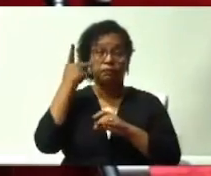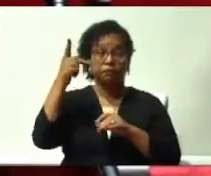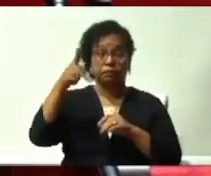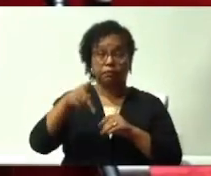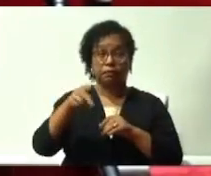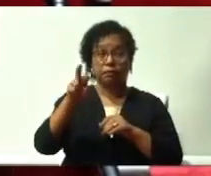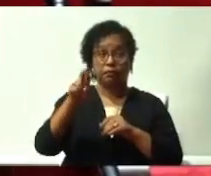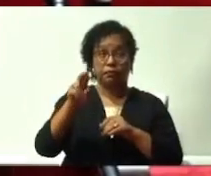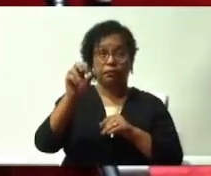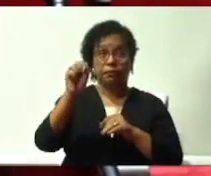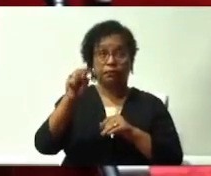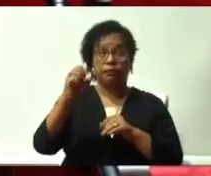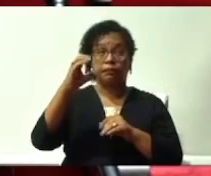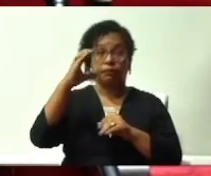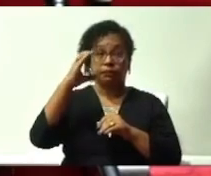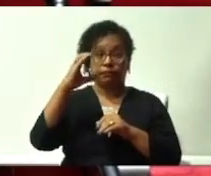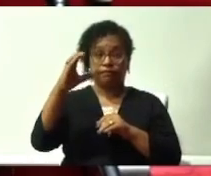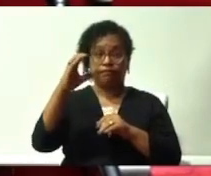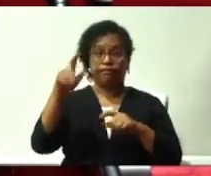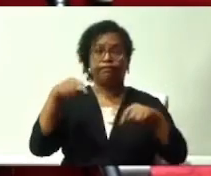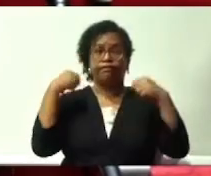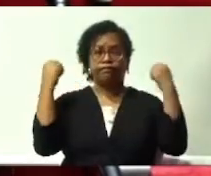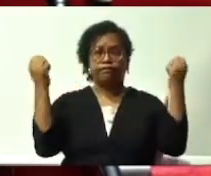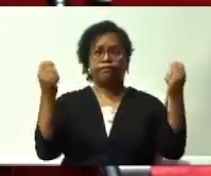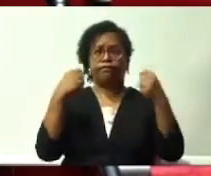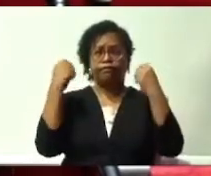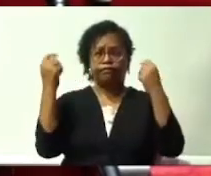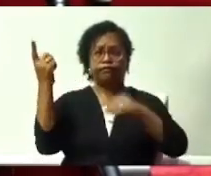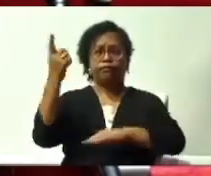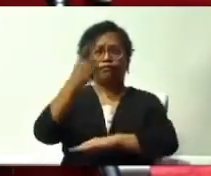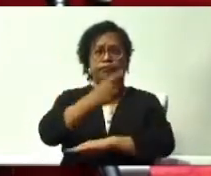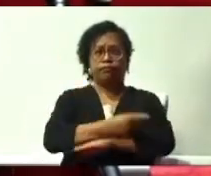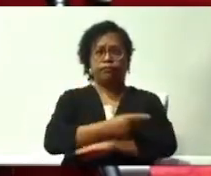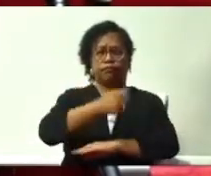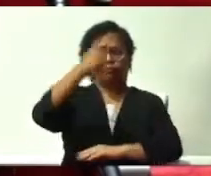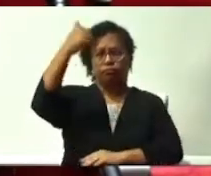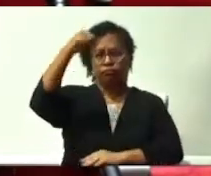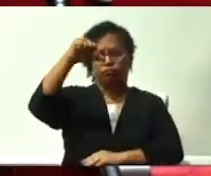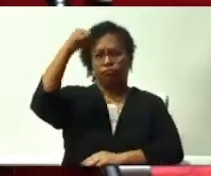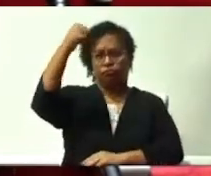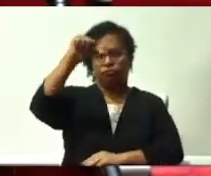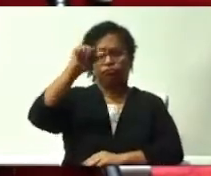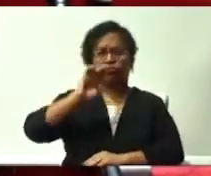su convención. No esperábamos felicitaciones de nadie.